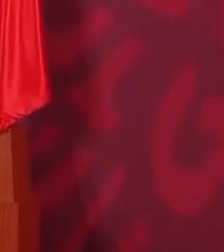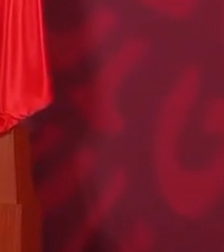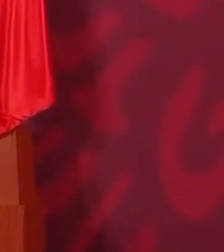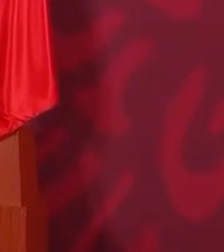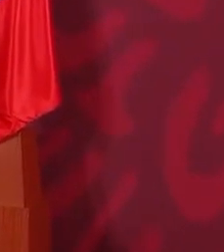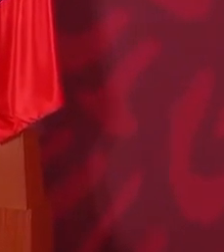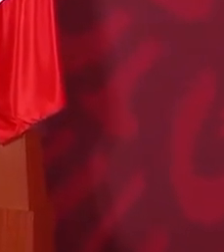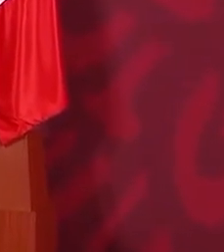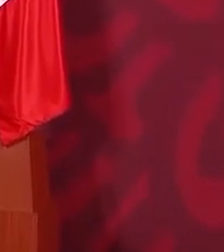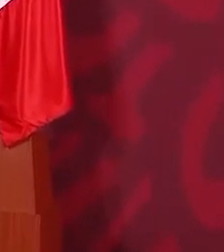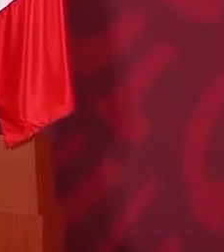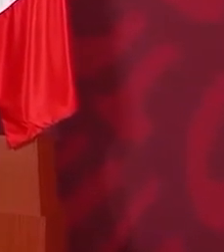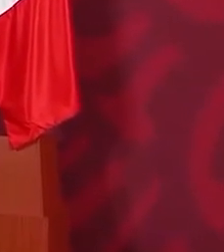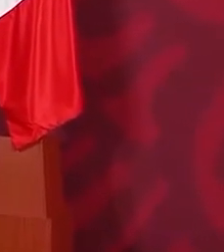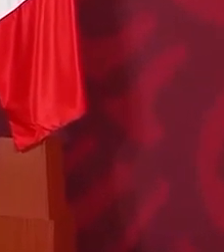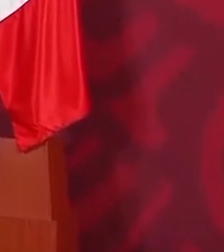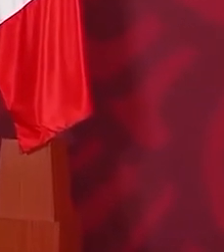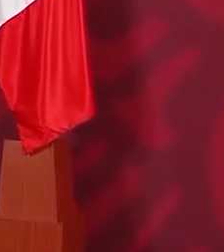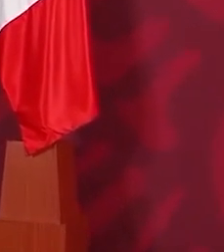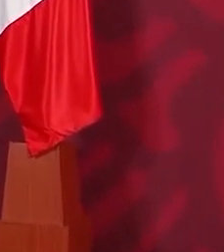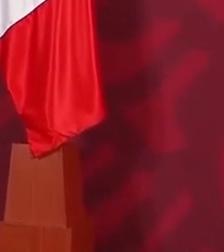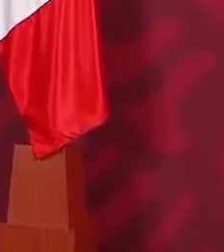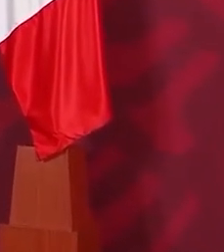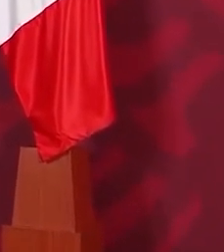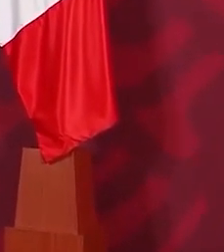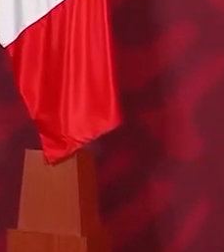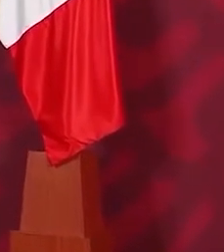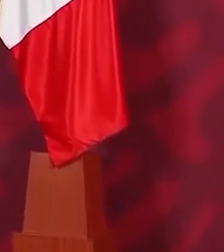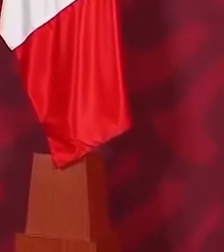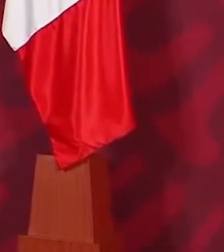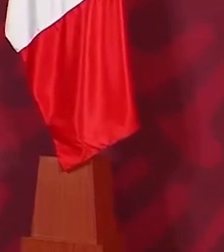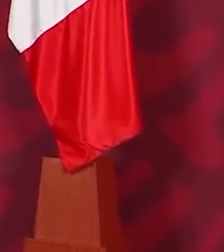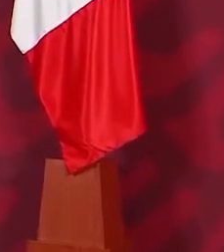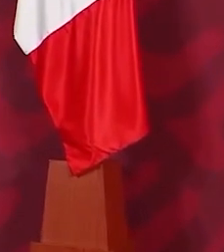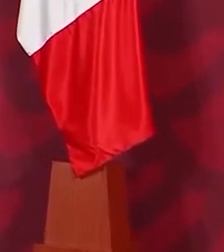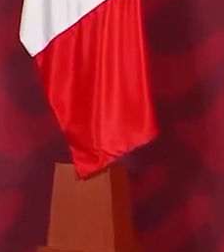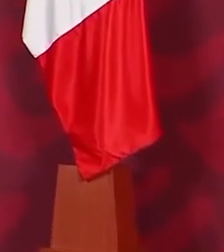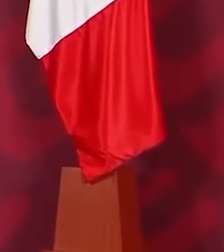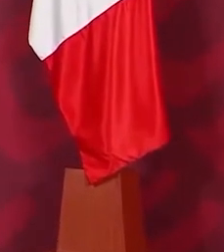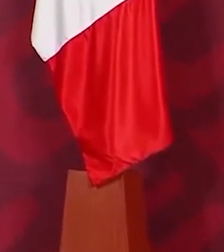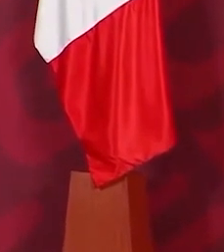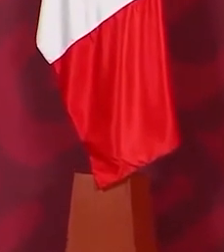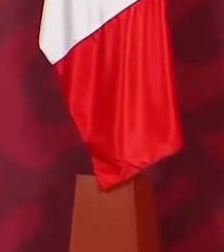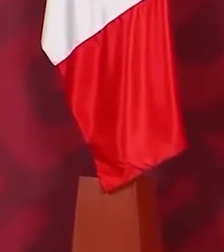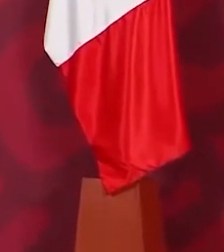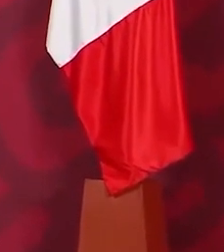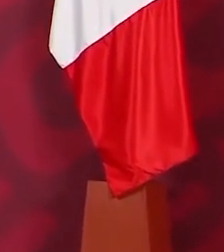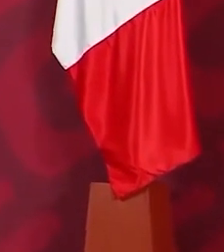y los obreros, sobre todo los ferrocarrileros, porque en ese entonces